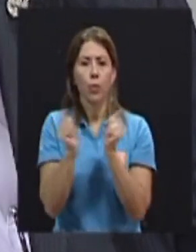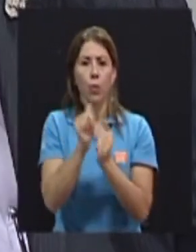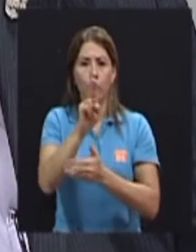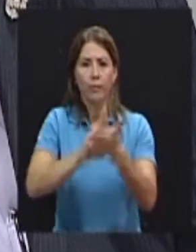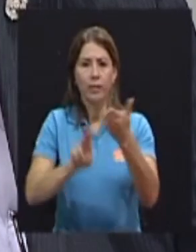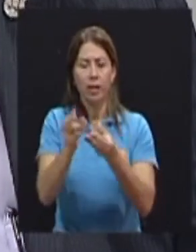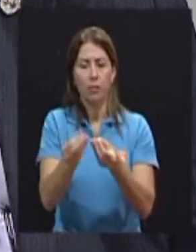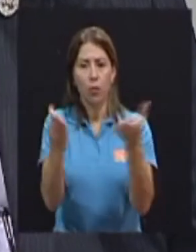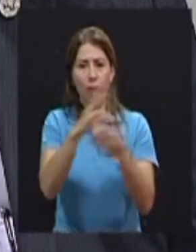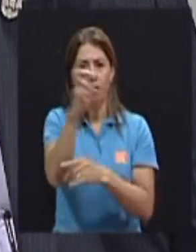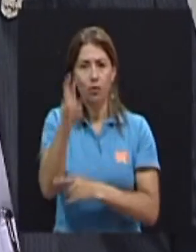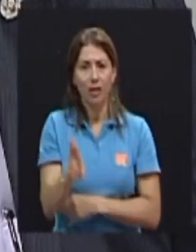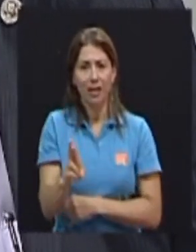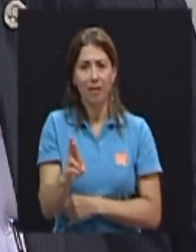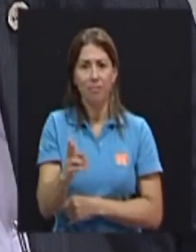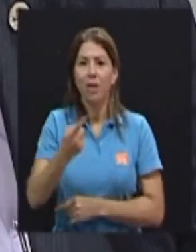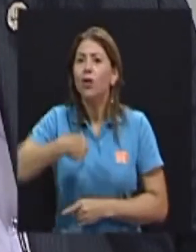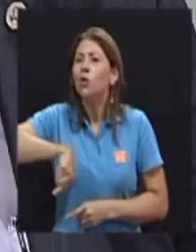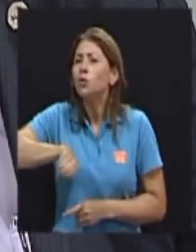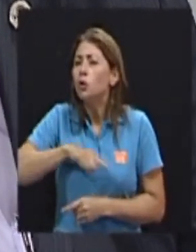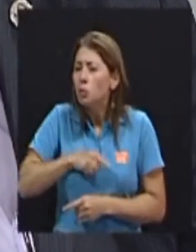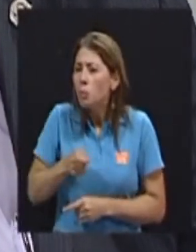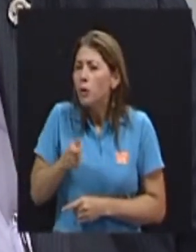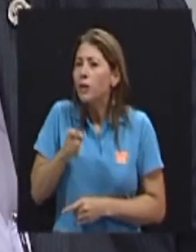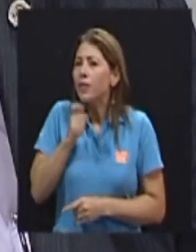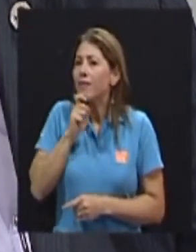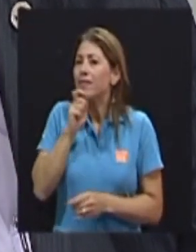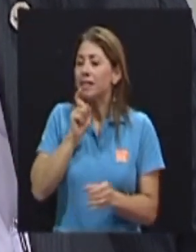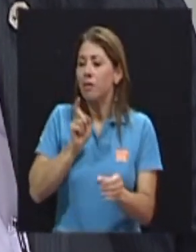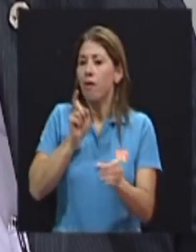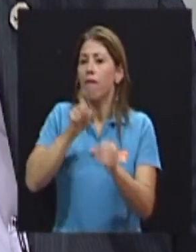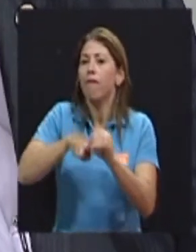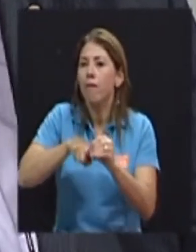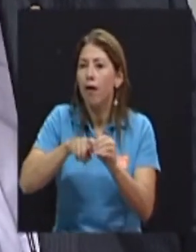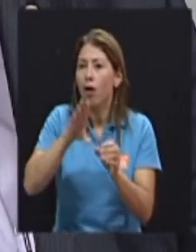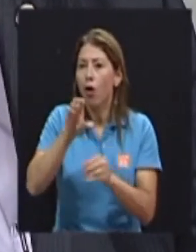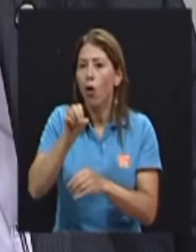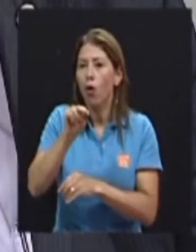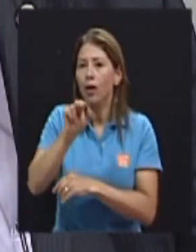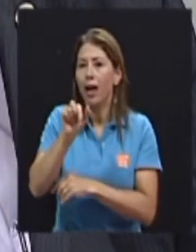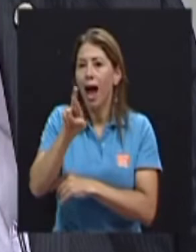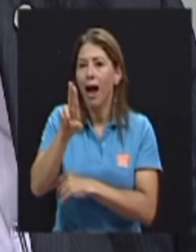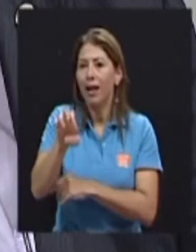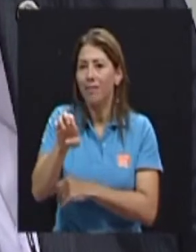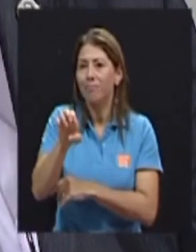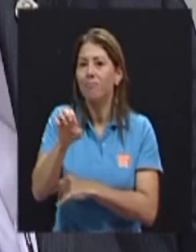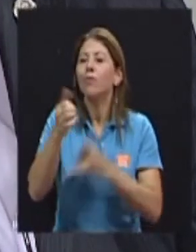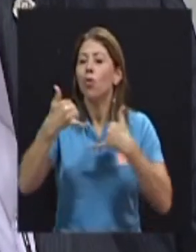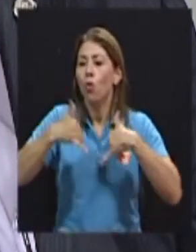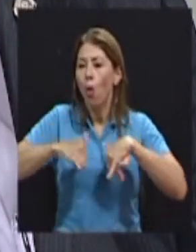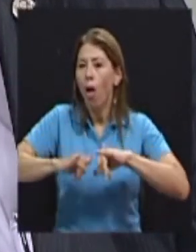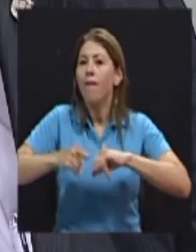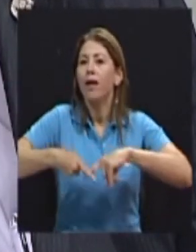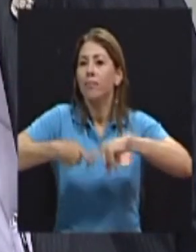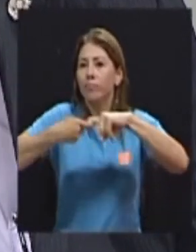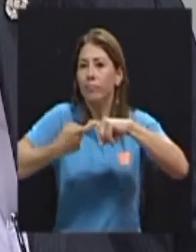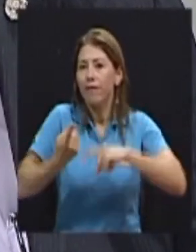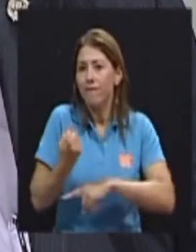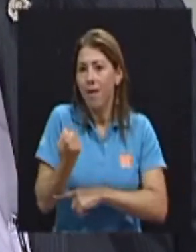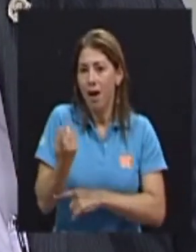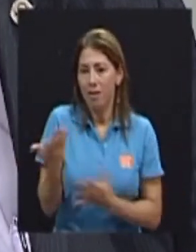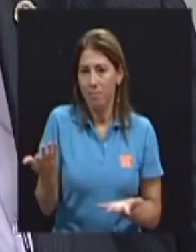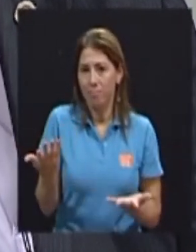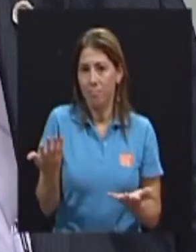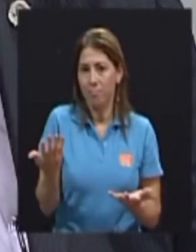hemos encontrado un poquito en incorporarnos a CONARE. Todavía no nos hemos incorporado al Consejo Nacional de Rectores. La ley